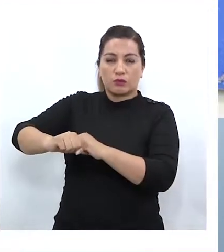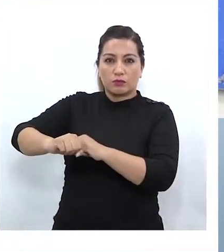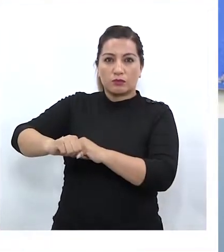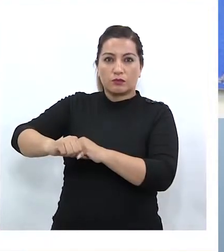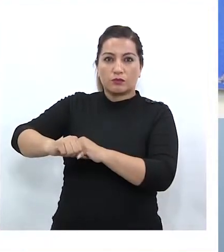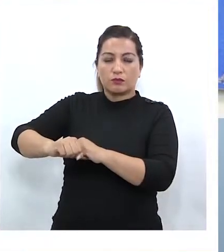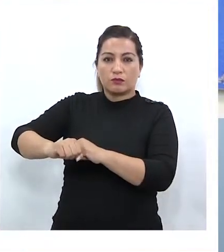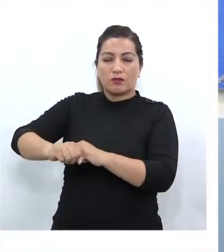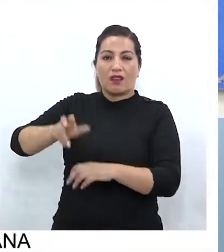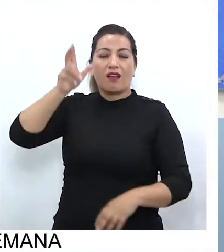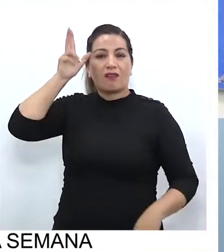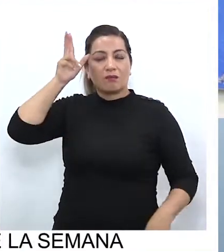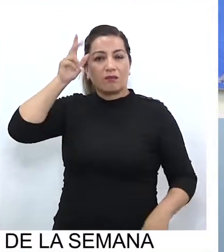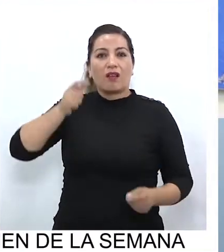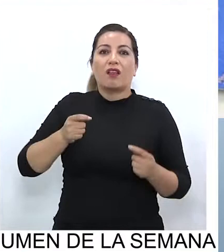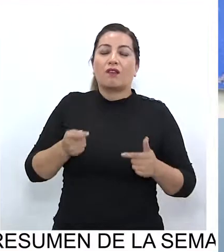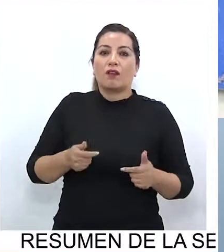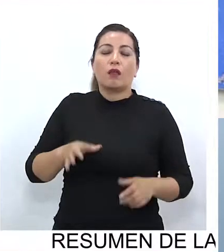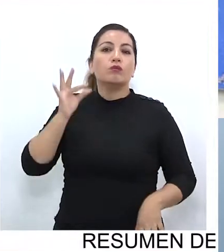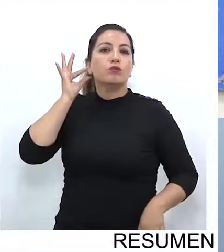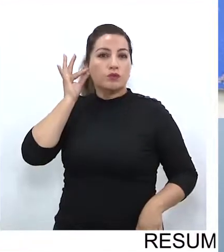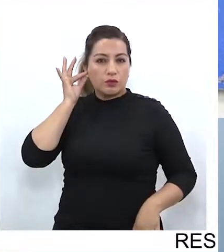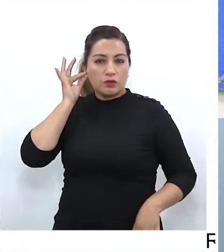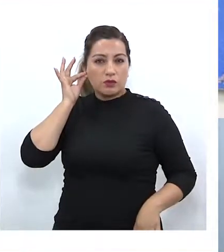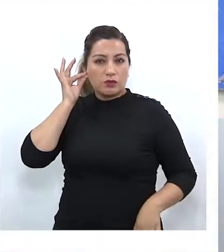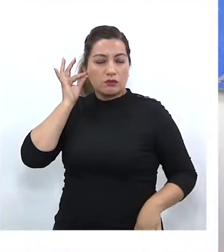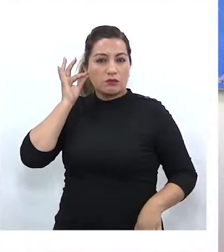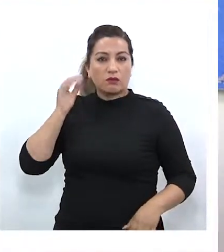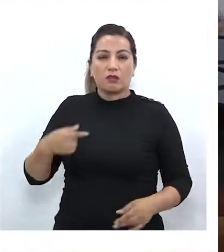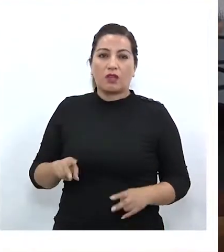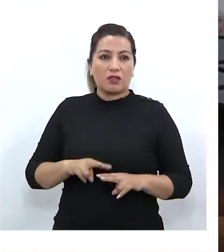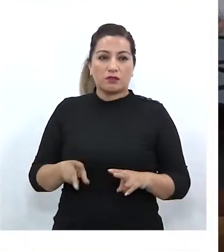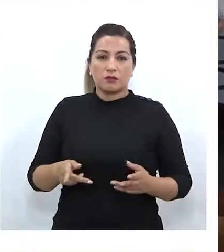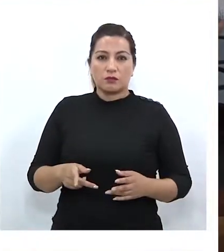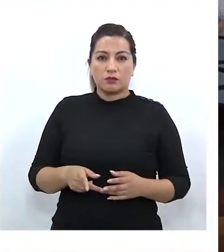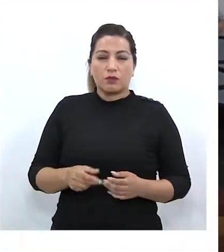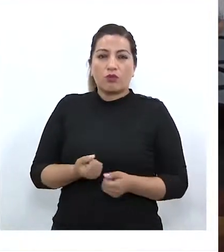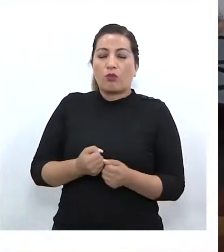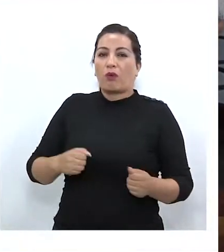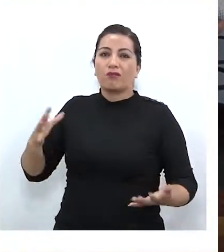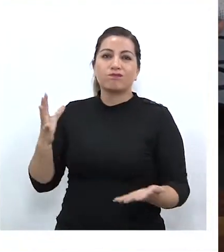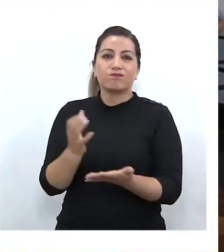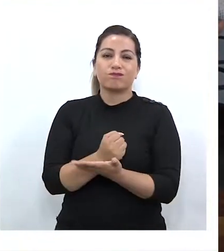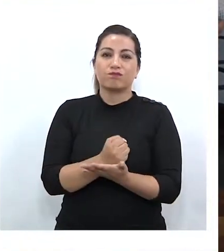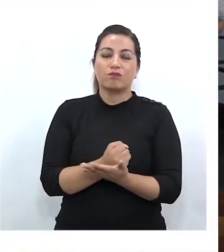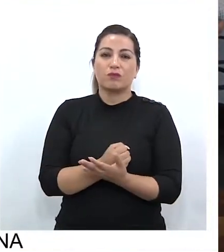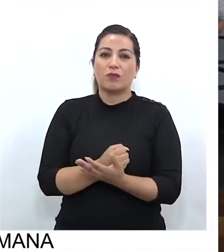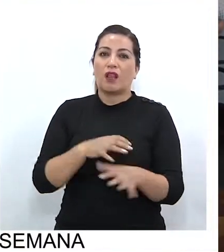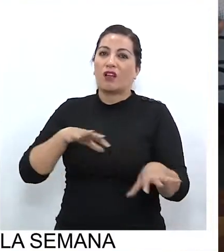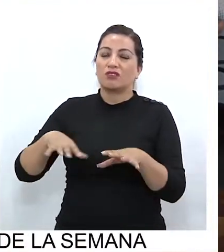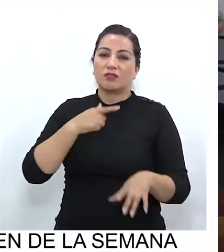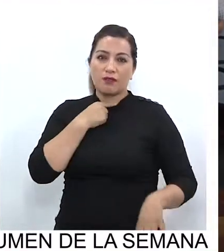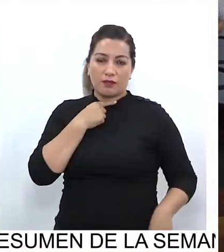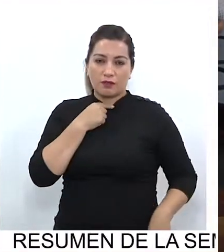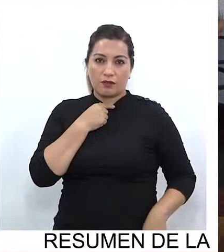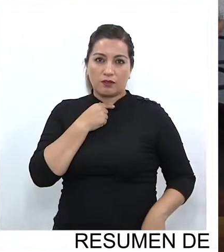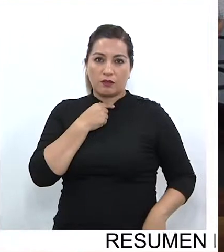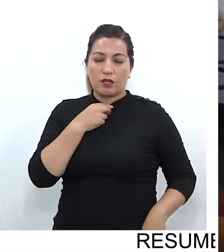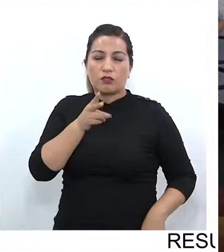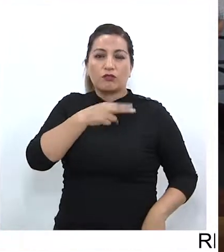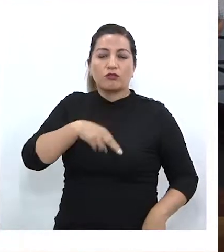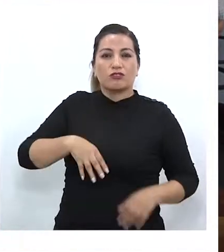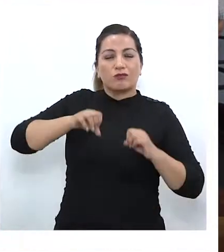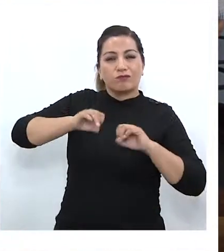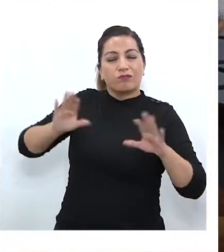de las capacidades y los talentos de las mujeres, que hacen que no puedan alcanzar todas sus potencias. Y lo estamos